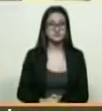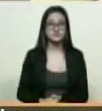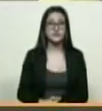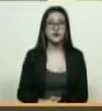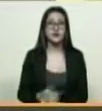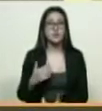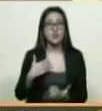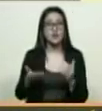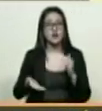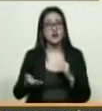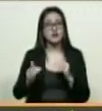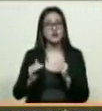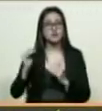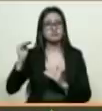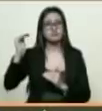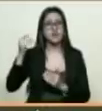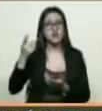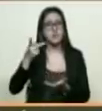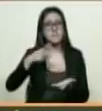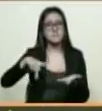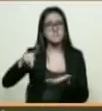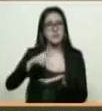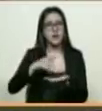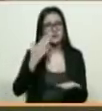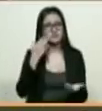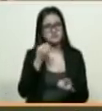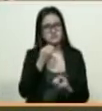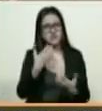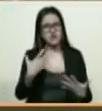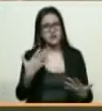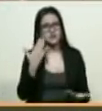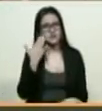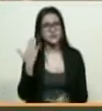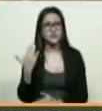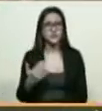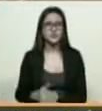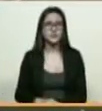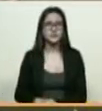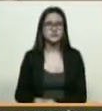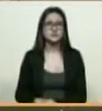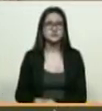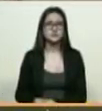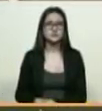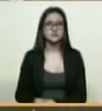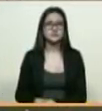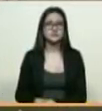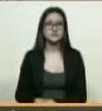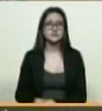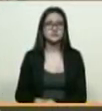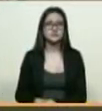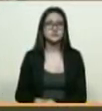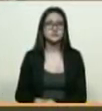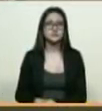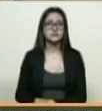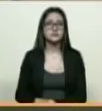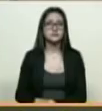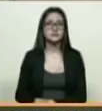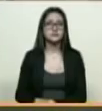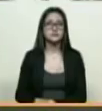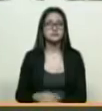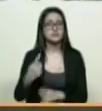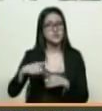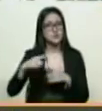crecer. Por ejemplo, esta es una plaza maravillosa, hermosísima, que se construyó. Esta Plaza Bolívar Chávez ofrece cualquier cantidad de